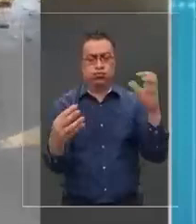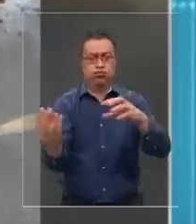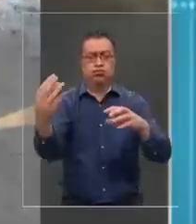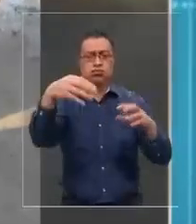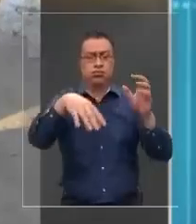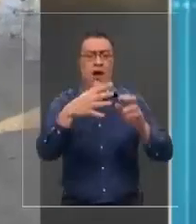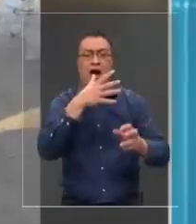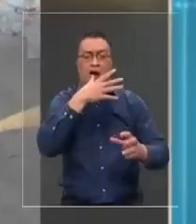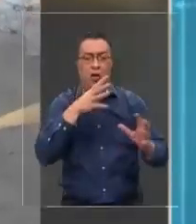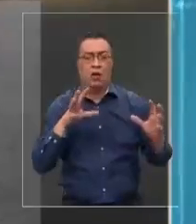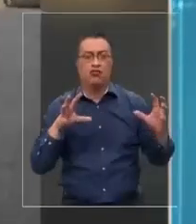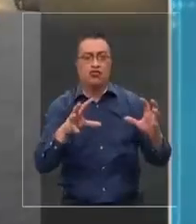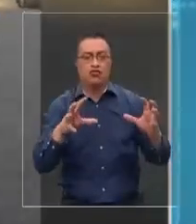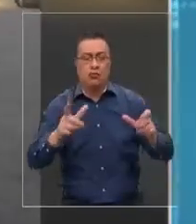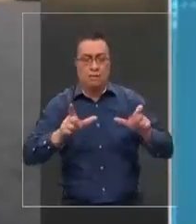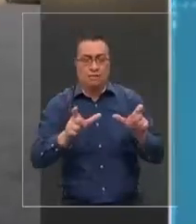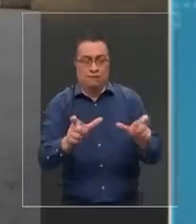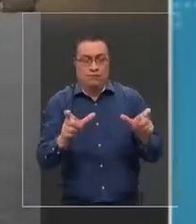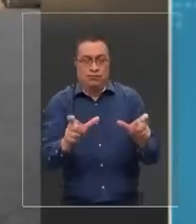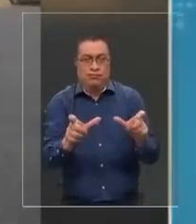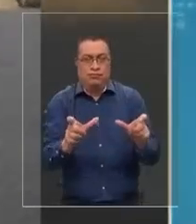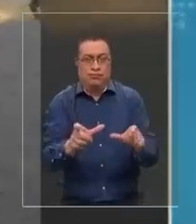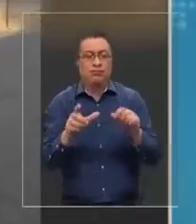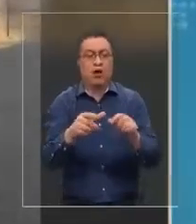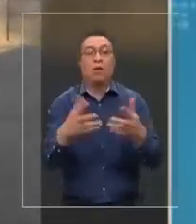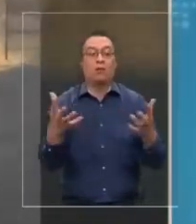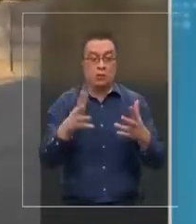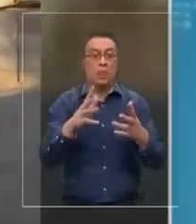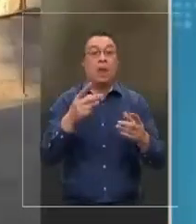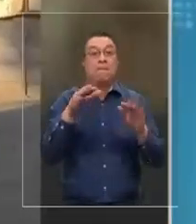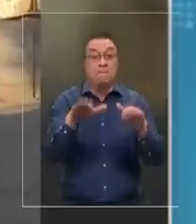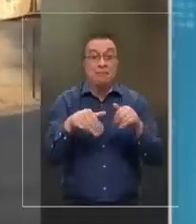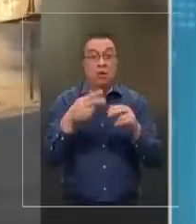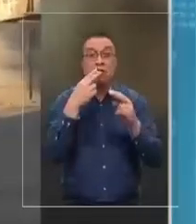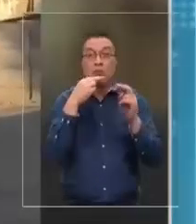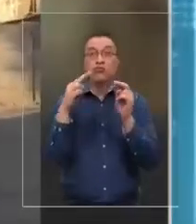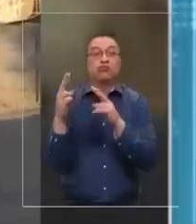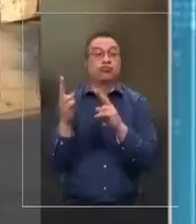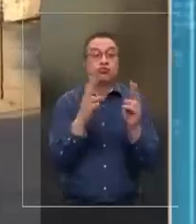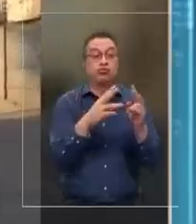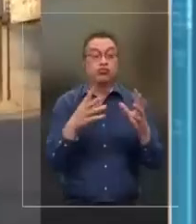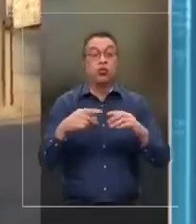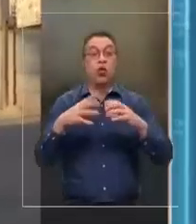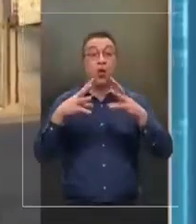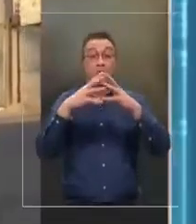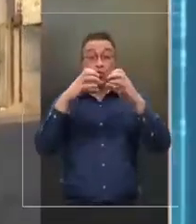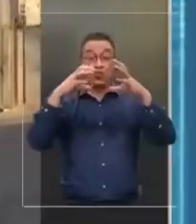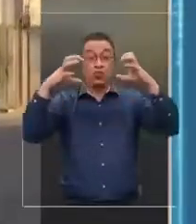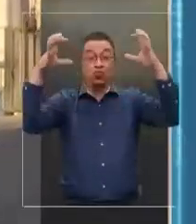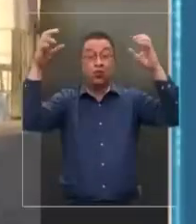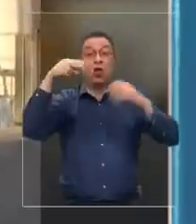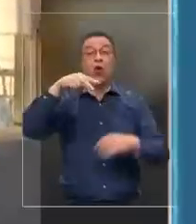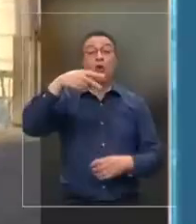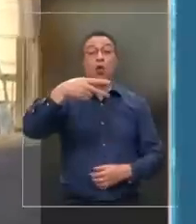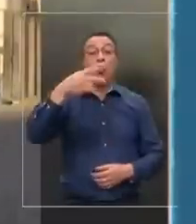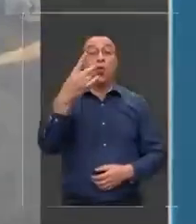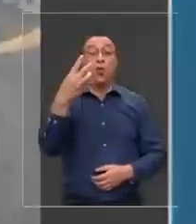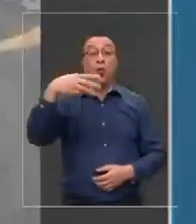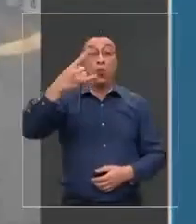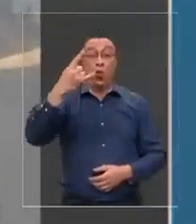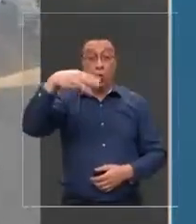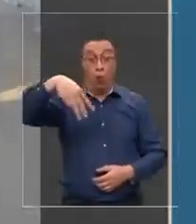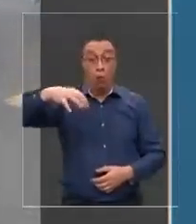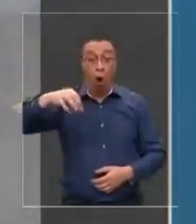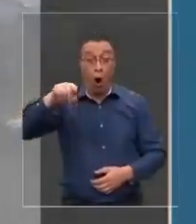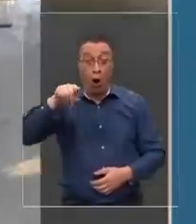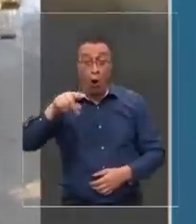retener y contener el fuego solamente en ese sector, debido a que aún corre bastante viento y esta columna de humo, como se los decía, se veía desde un principio y